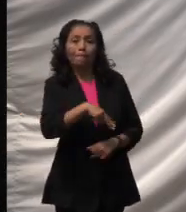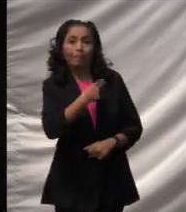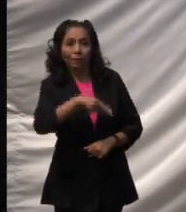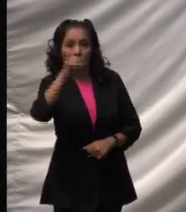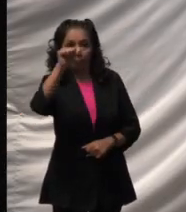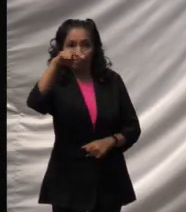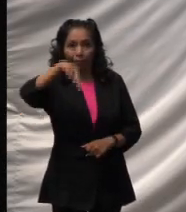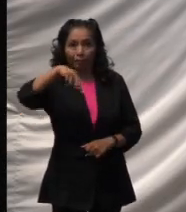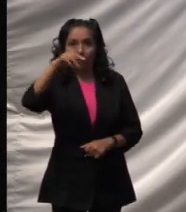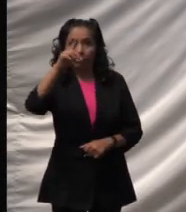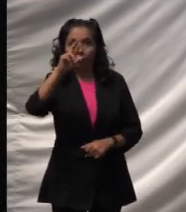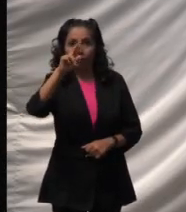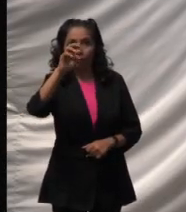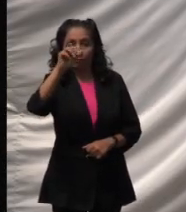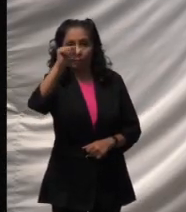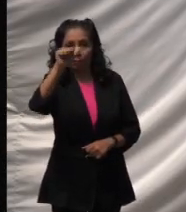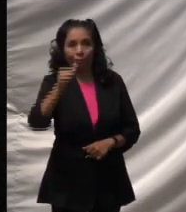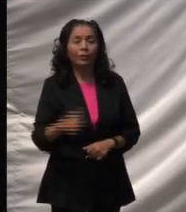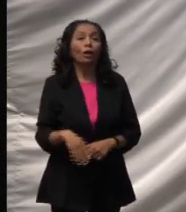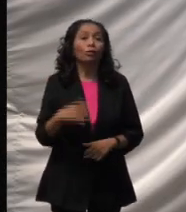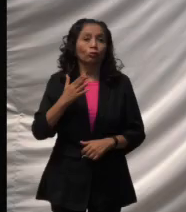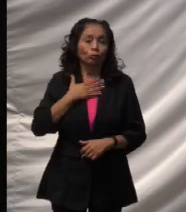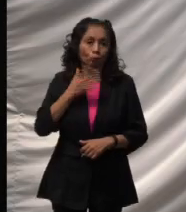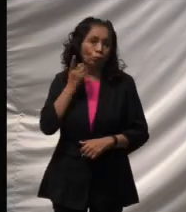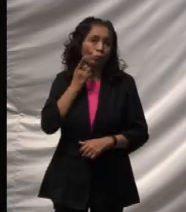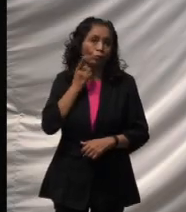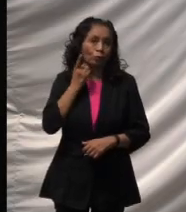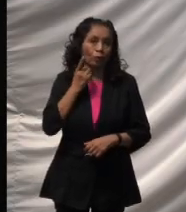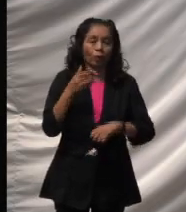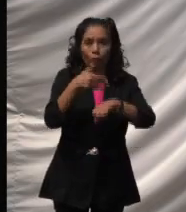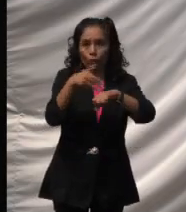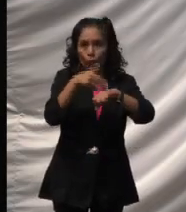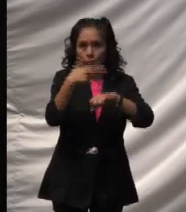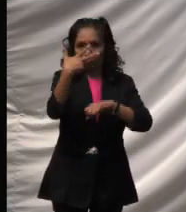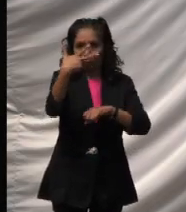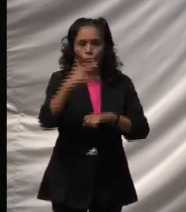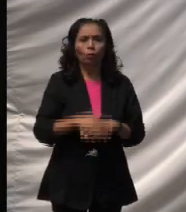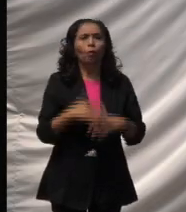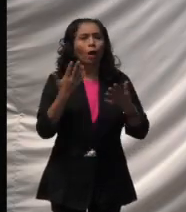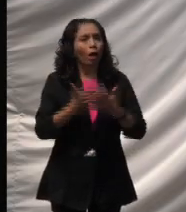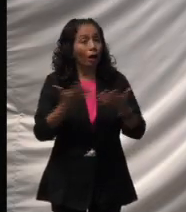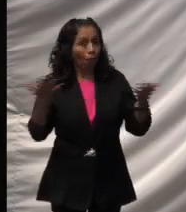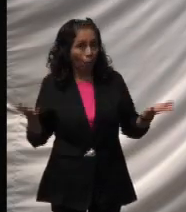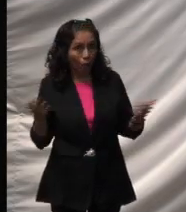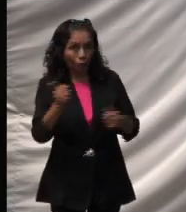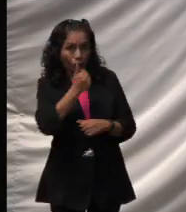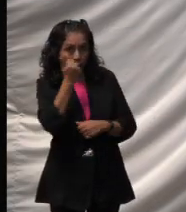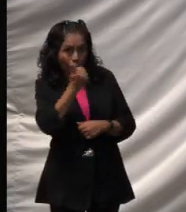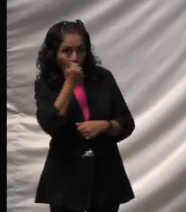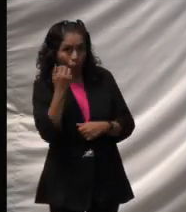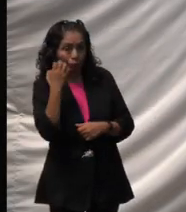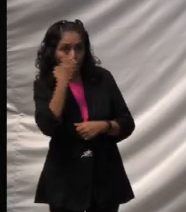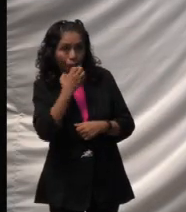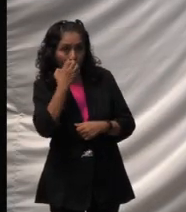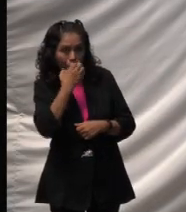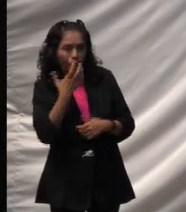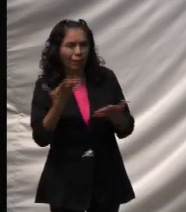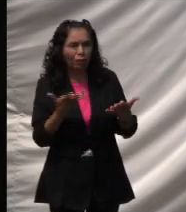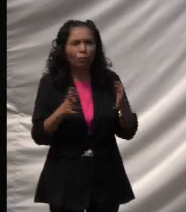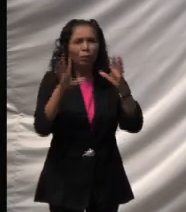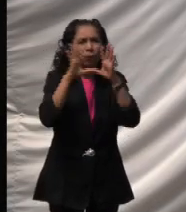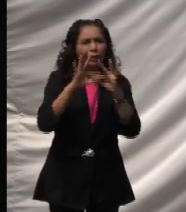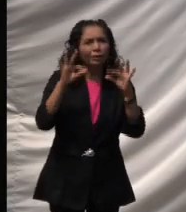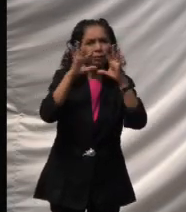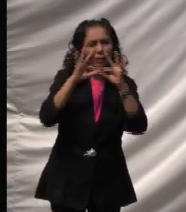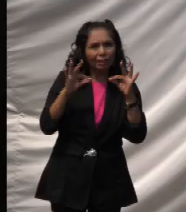Andrea Jurado Salinas y soy diputada infantil por el Distrito 8. Actualmente soy alumna del Colegio ILAT y hoy vengo a hablarles